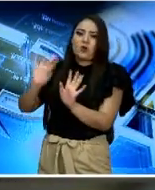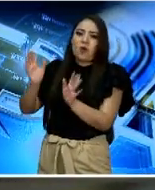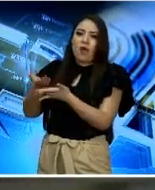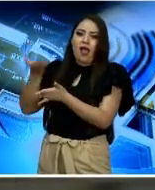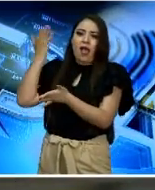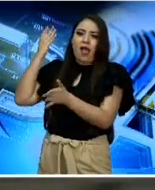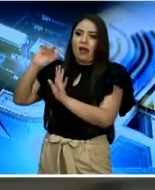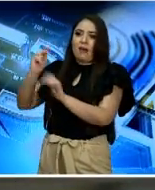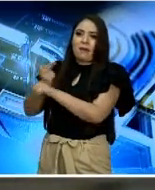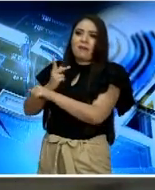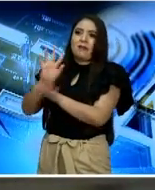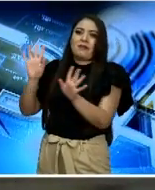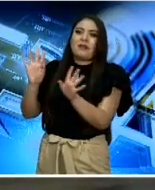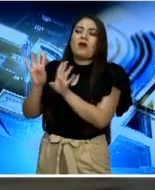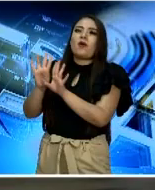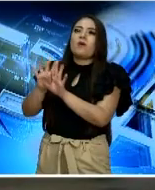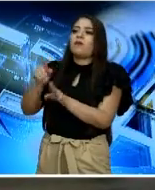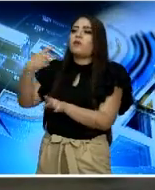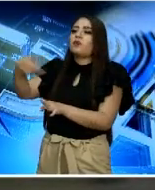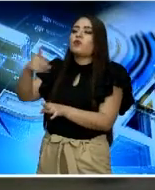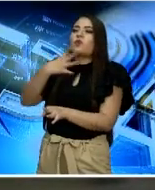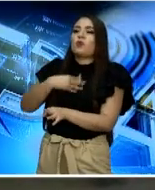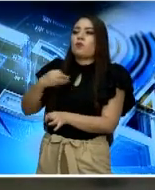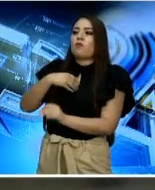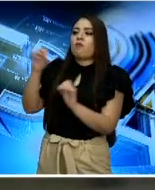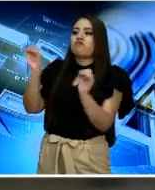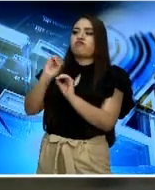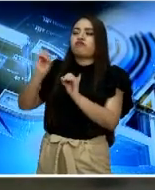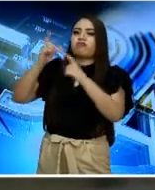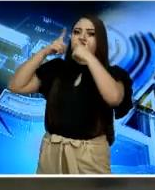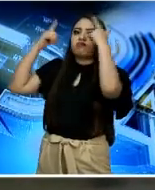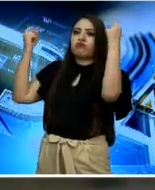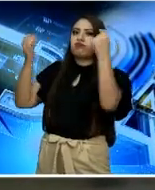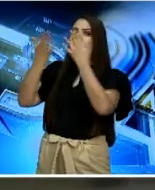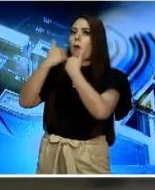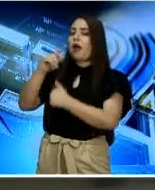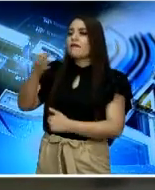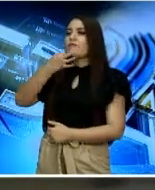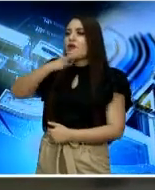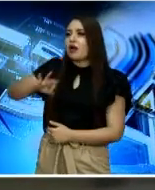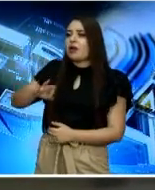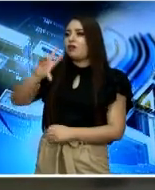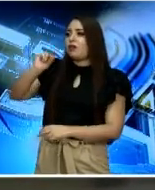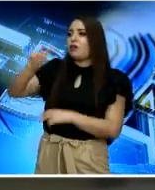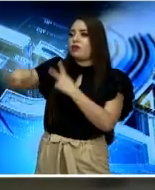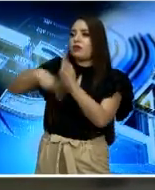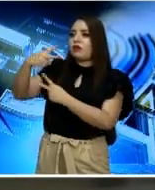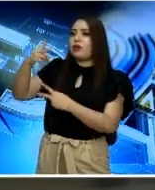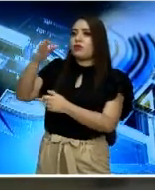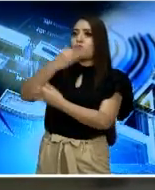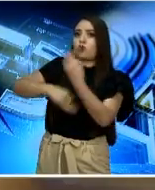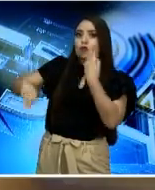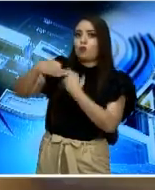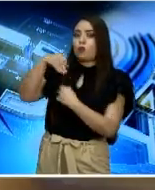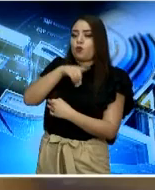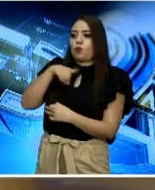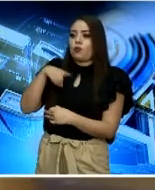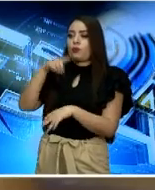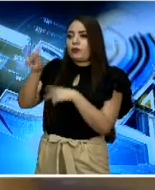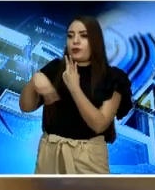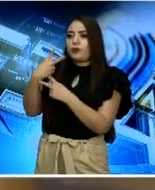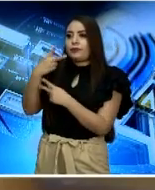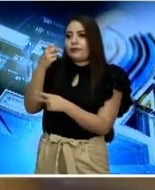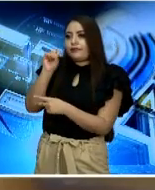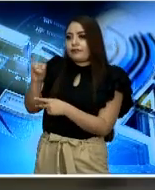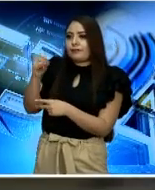Vaya, tu hijo no se graduó o no fue a la ceremonia de graduación a la que todos tendrían que haber asistido. Sí, o sea, con sus compañeros. ¿No? Era lo que yo